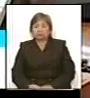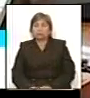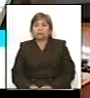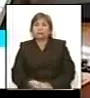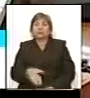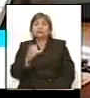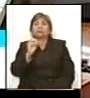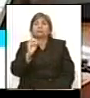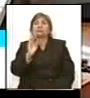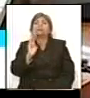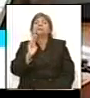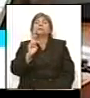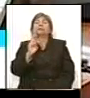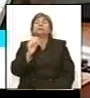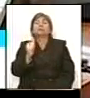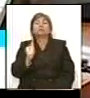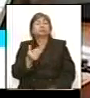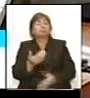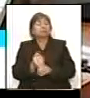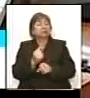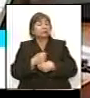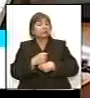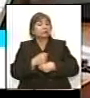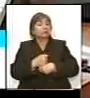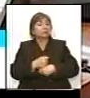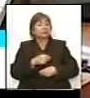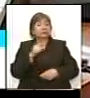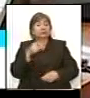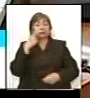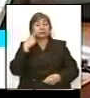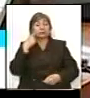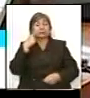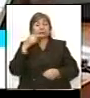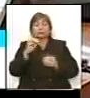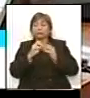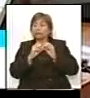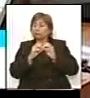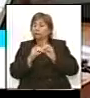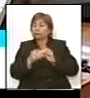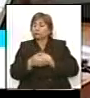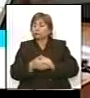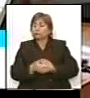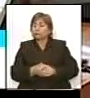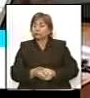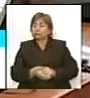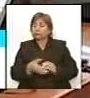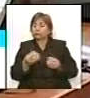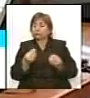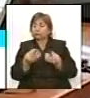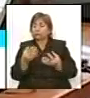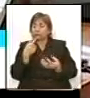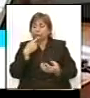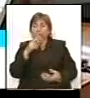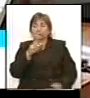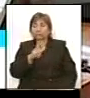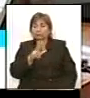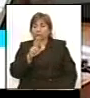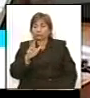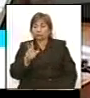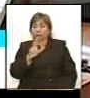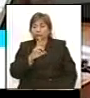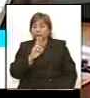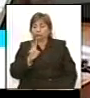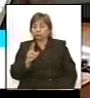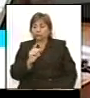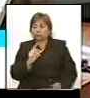obra. Se ha buscado la solución, que sea el contratista que busque la solución. Mucho se ha dicho que la 3230 no sirve para el